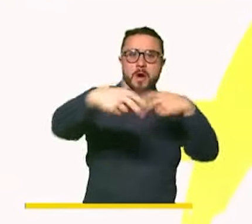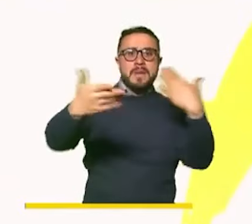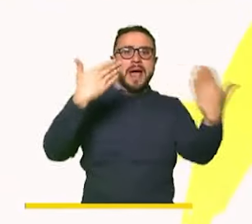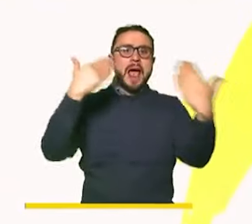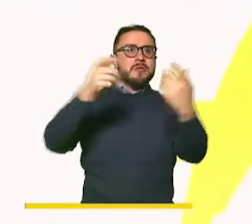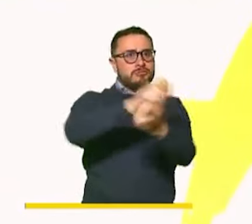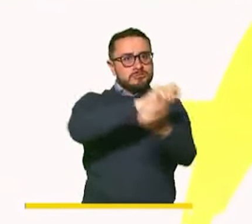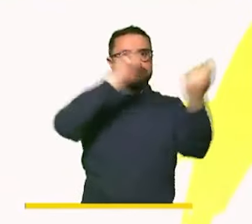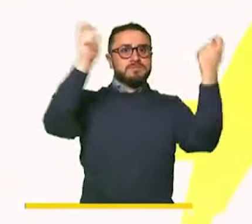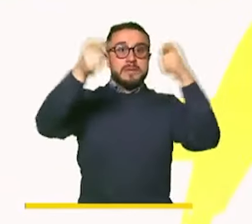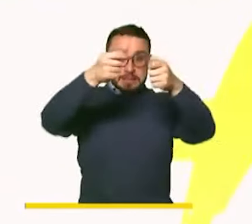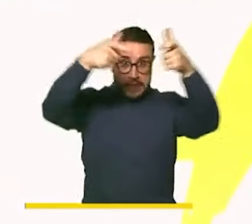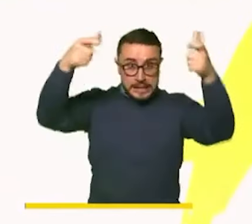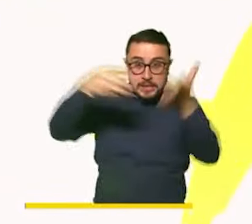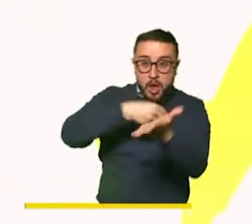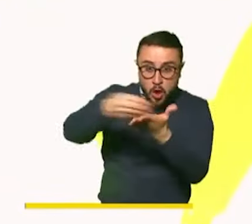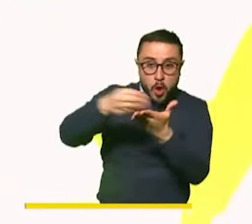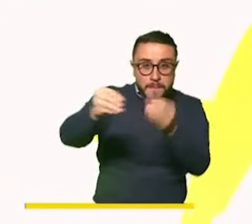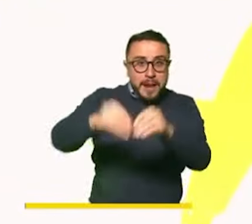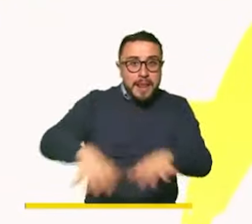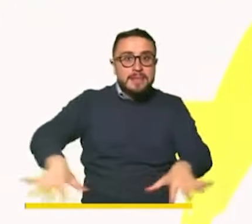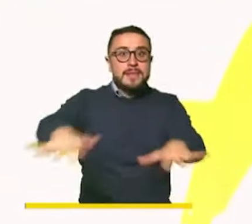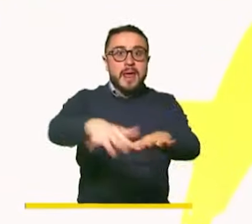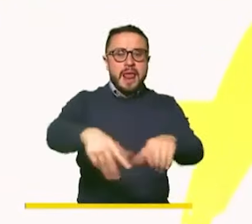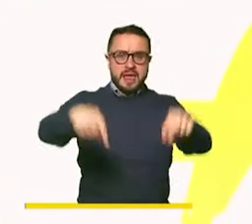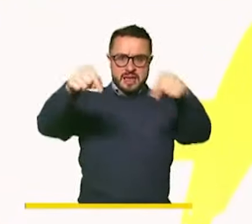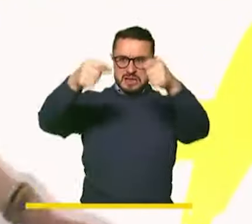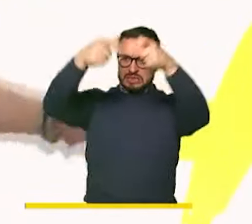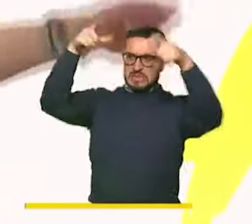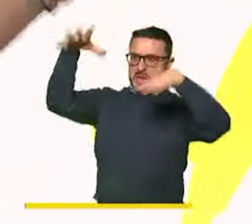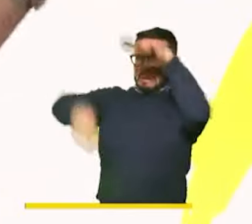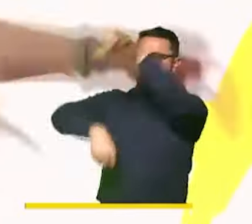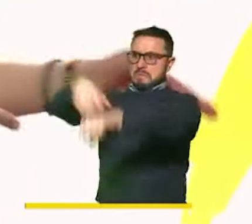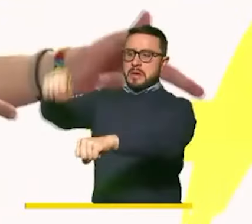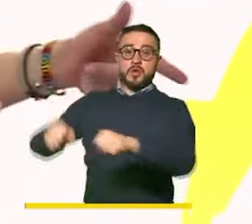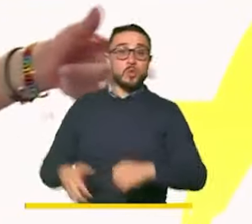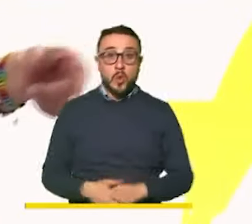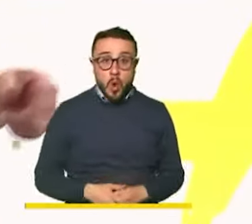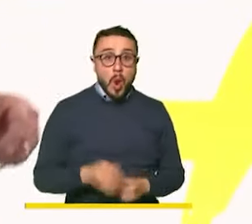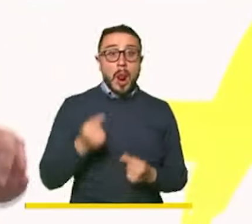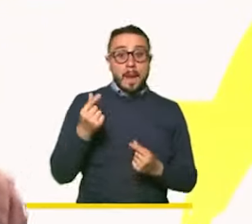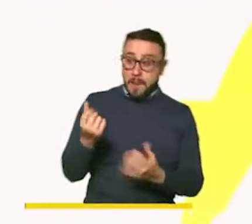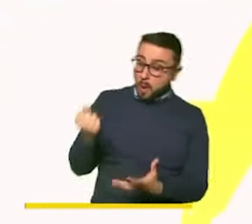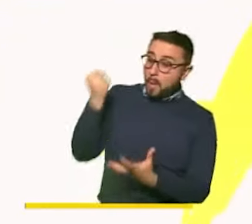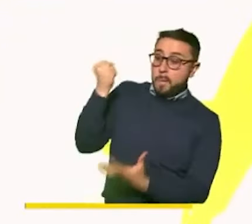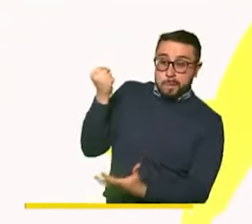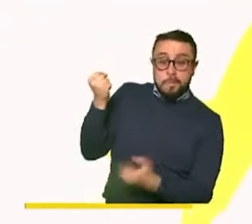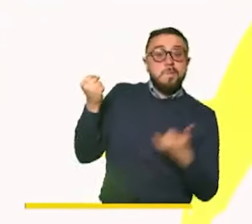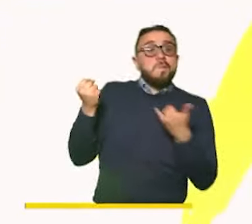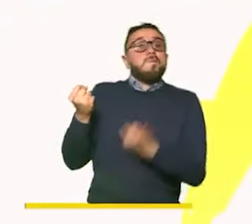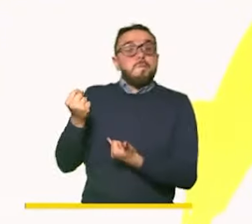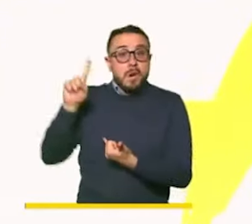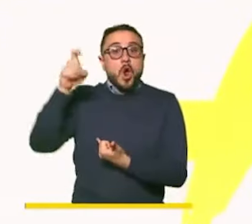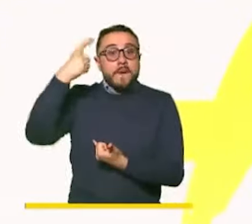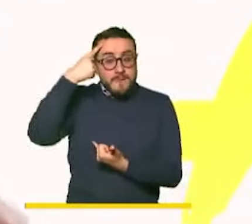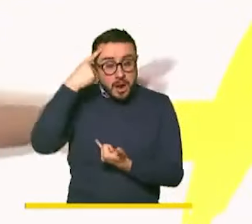la tierra, porque dijimos que no le íbamos a expropiar. La plata está en el gobierno.